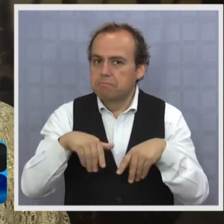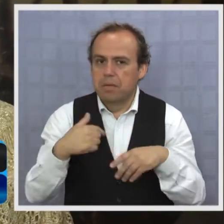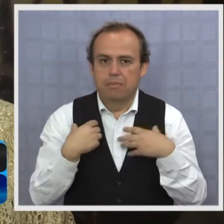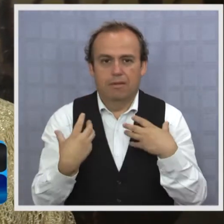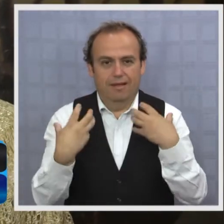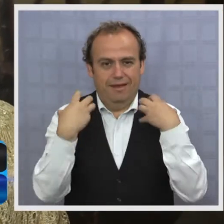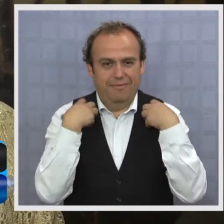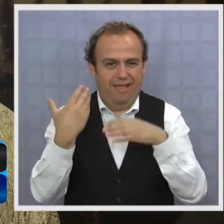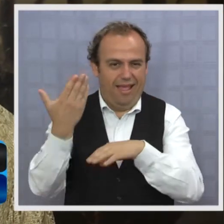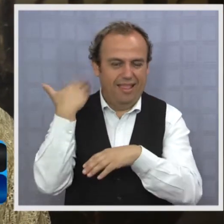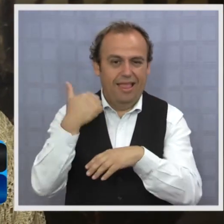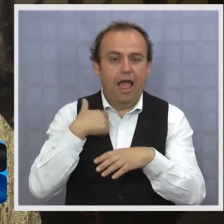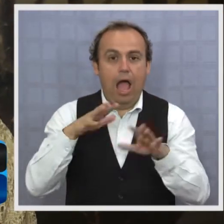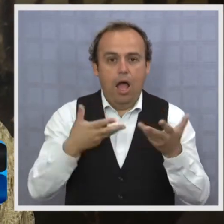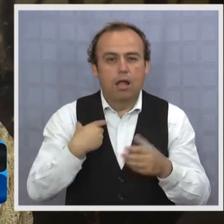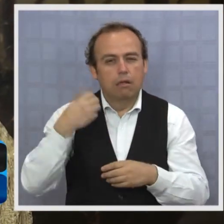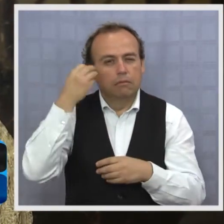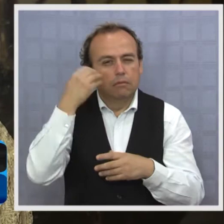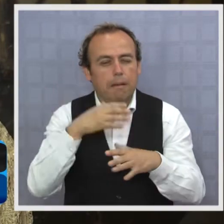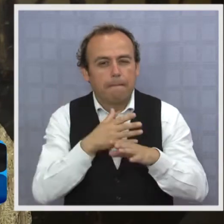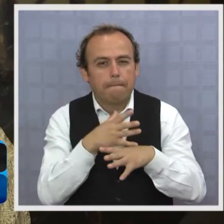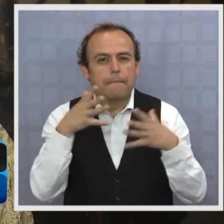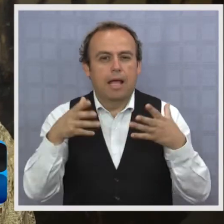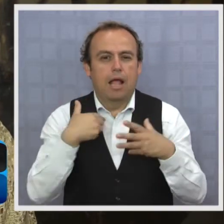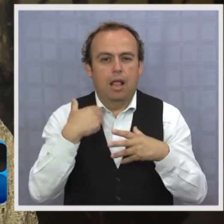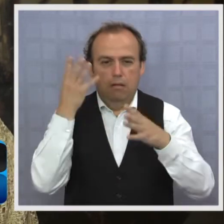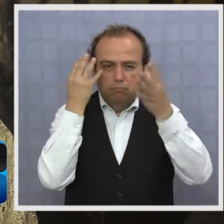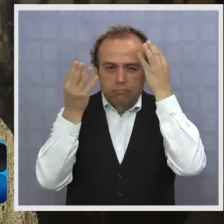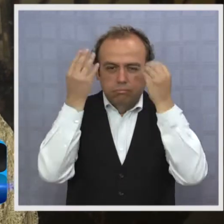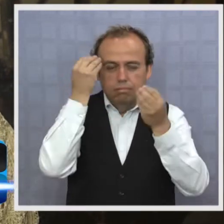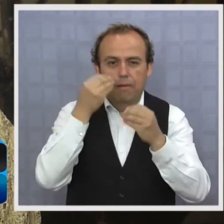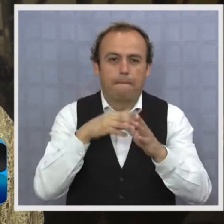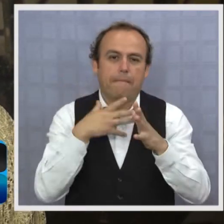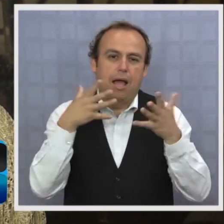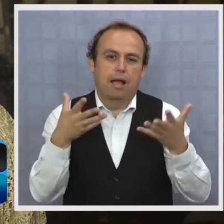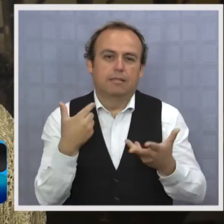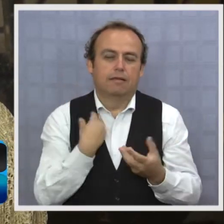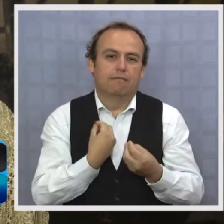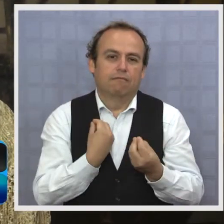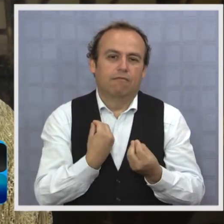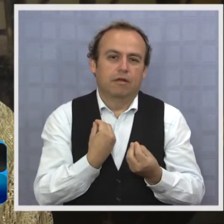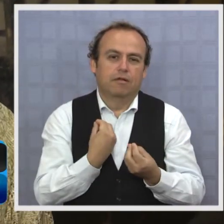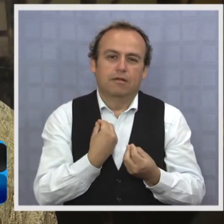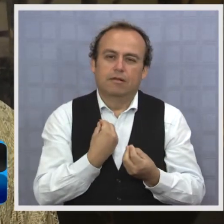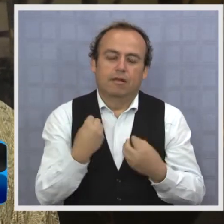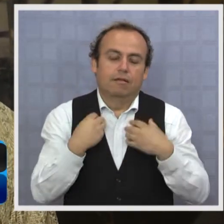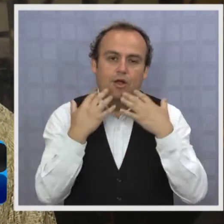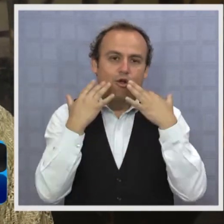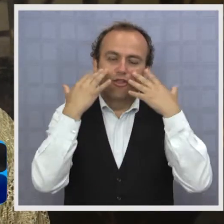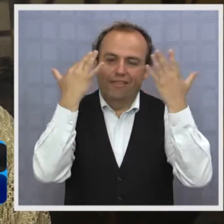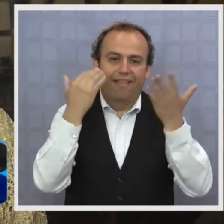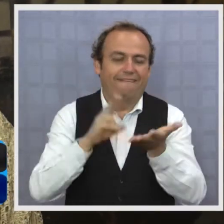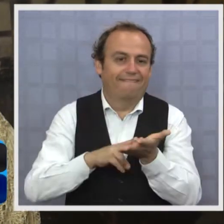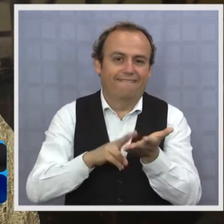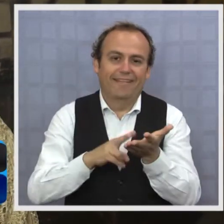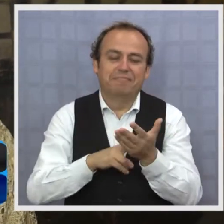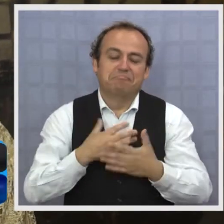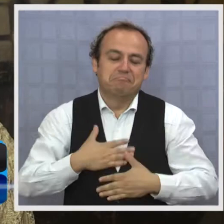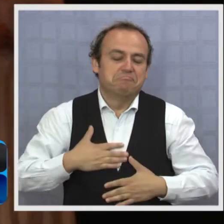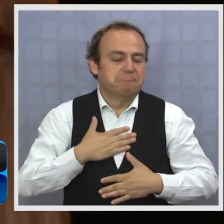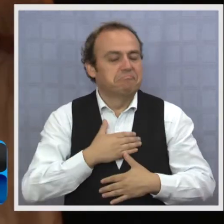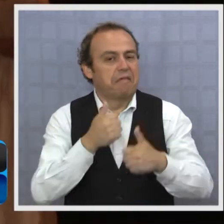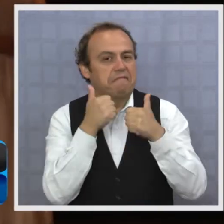ahora aprendí mucho más, o sea, tengo más años de experiencia. Así que, no, muy contenta y